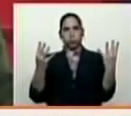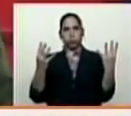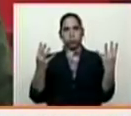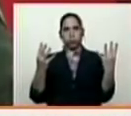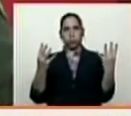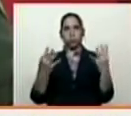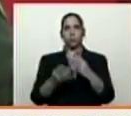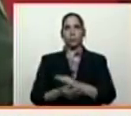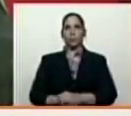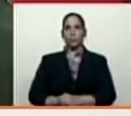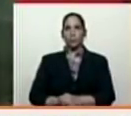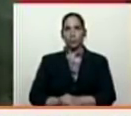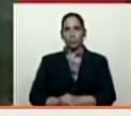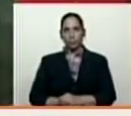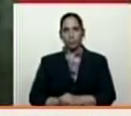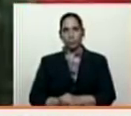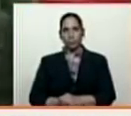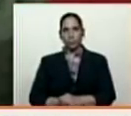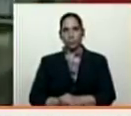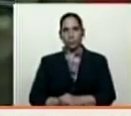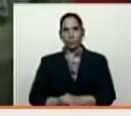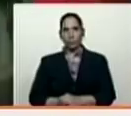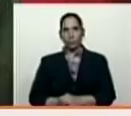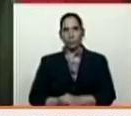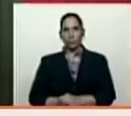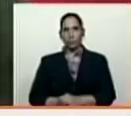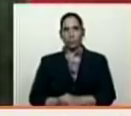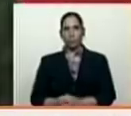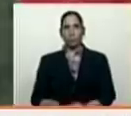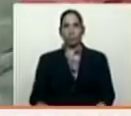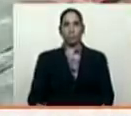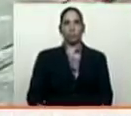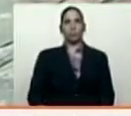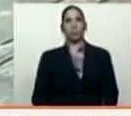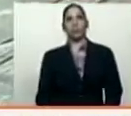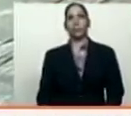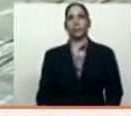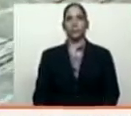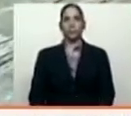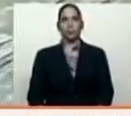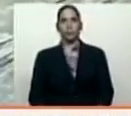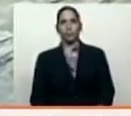severo ahí. Ahí, cree, ¡tum!